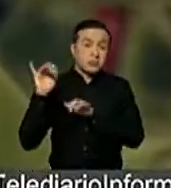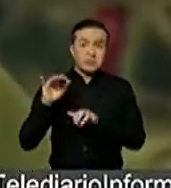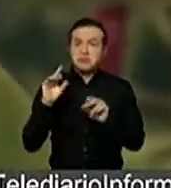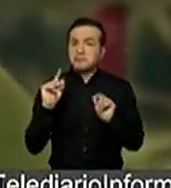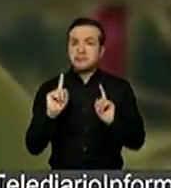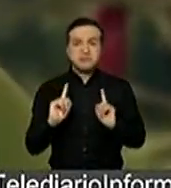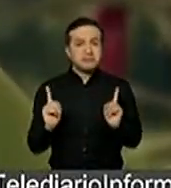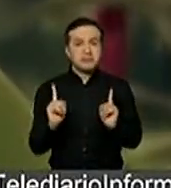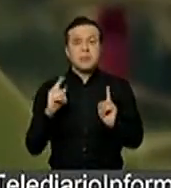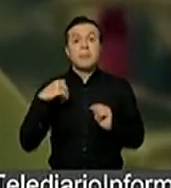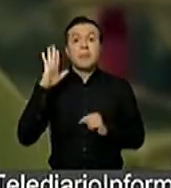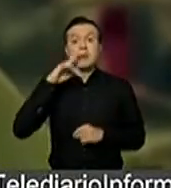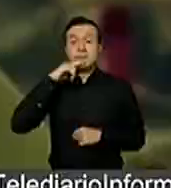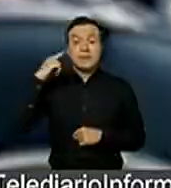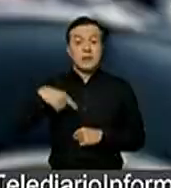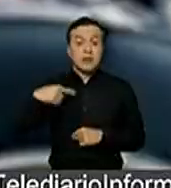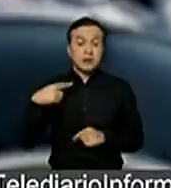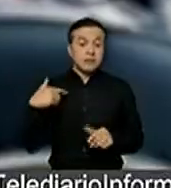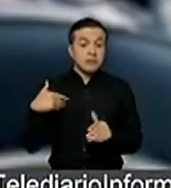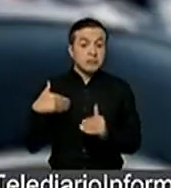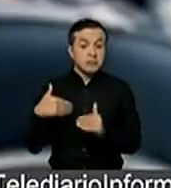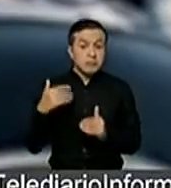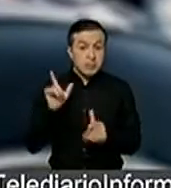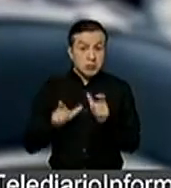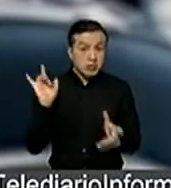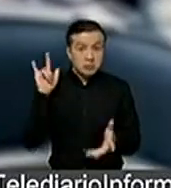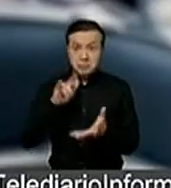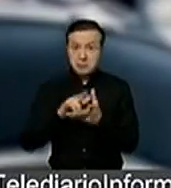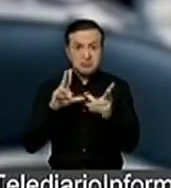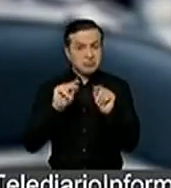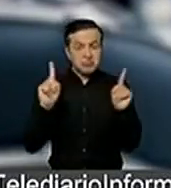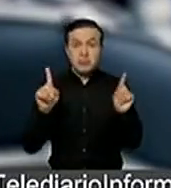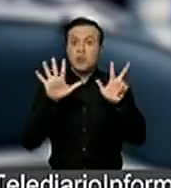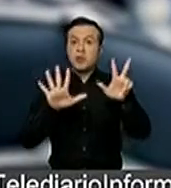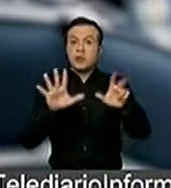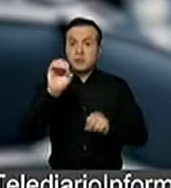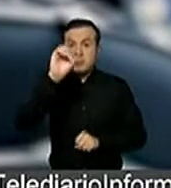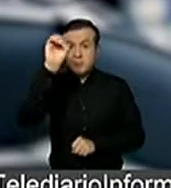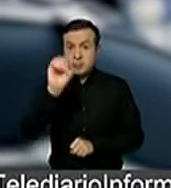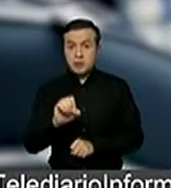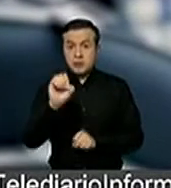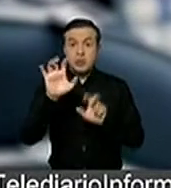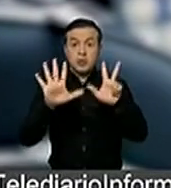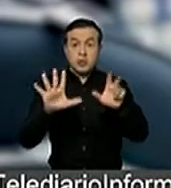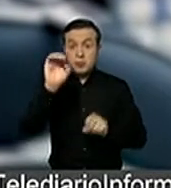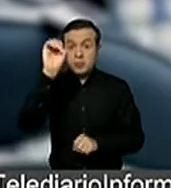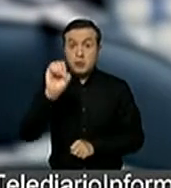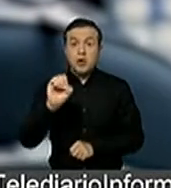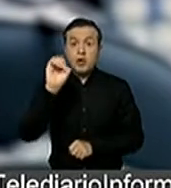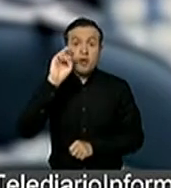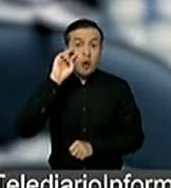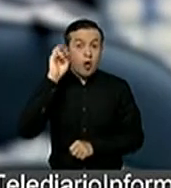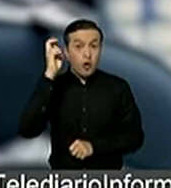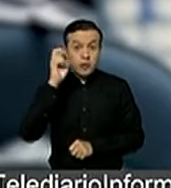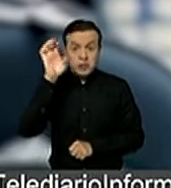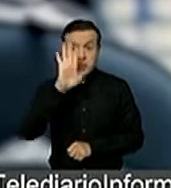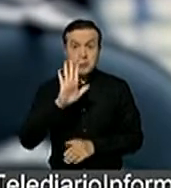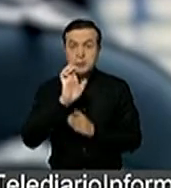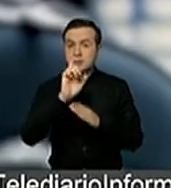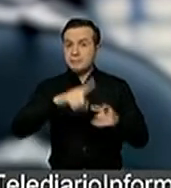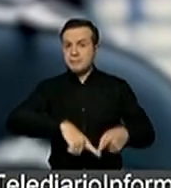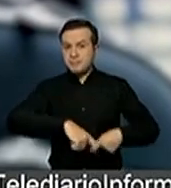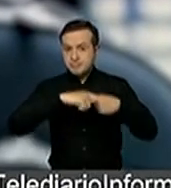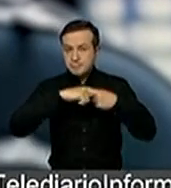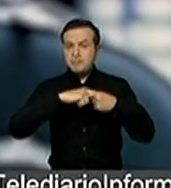aún con días feriados en el calendario. Según datos del sector, el 80% de las reservas hoteleras a nivel nacional fueron canceladas y la ocupación